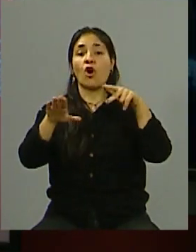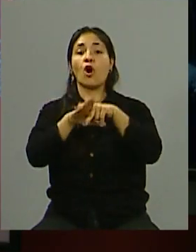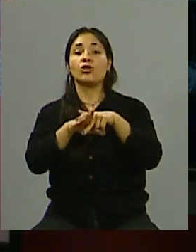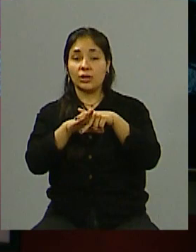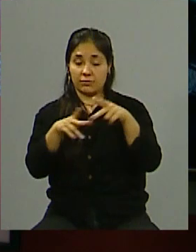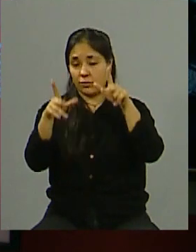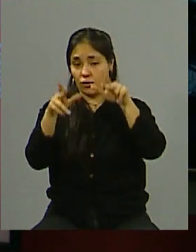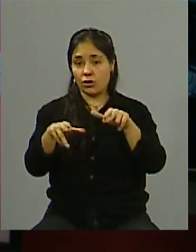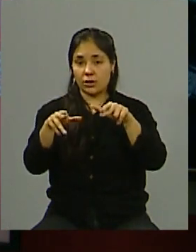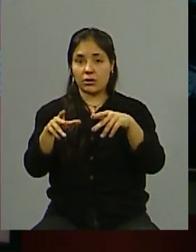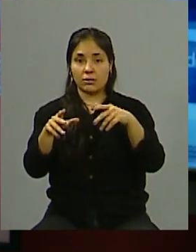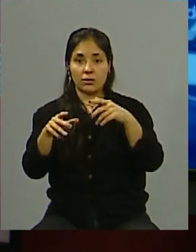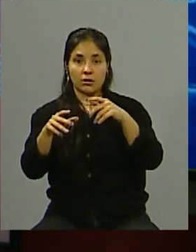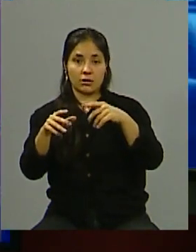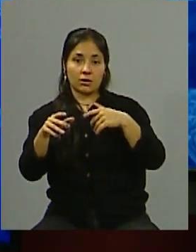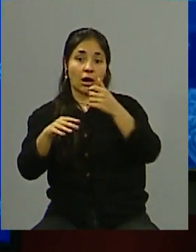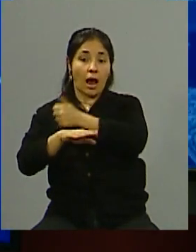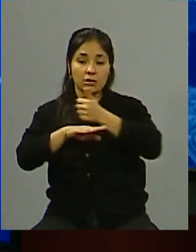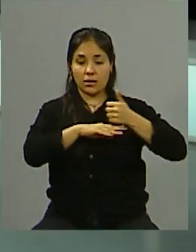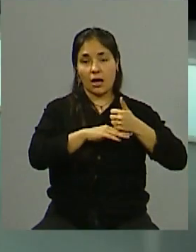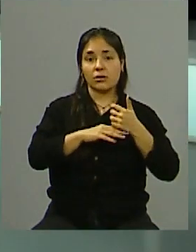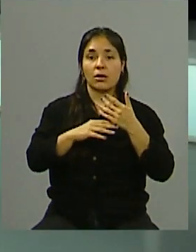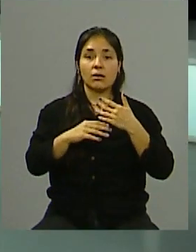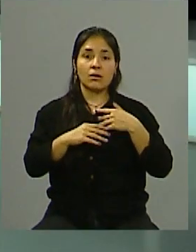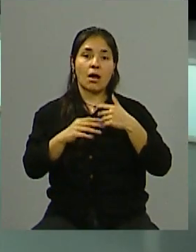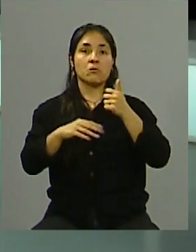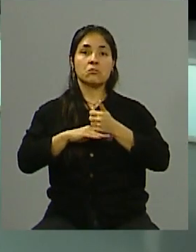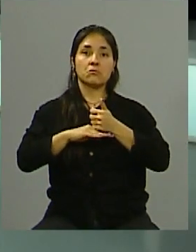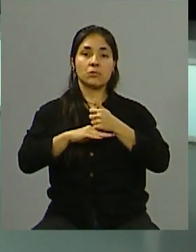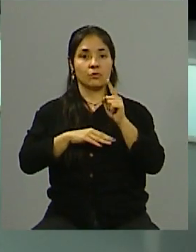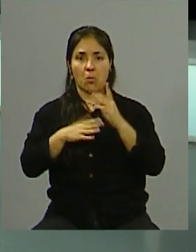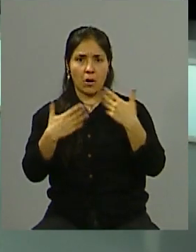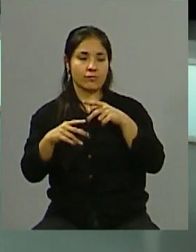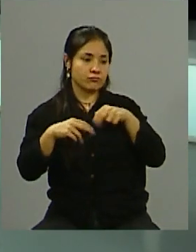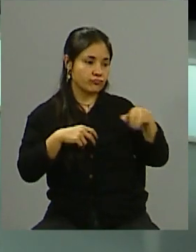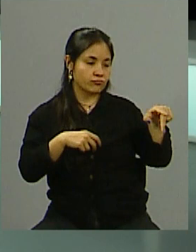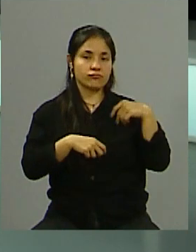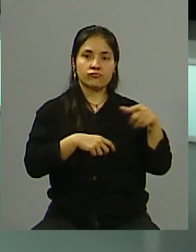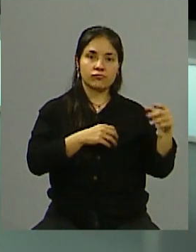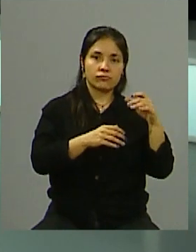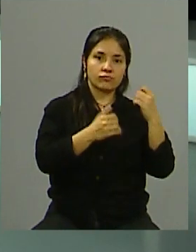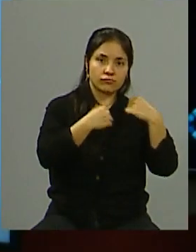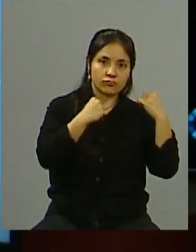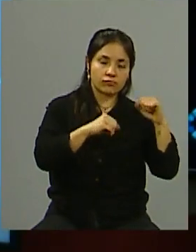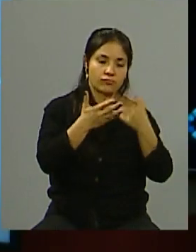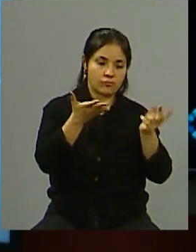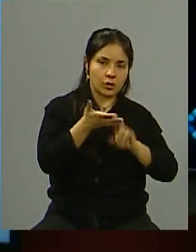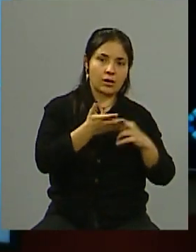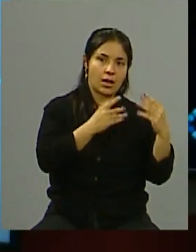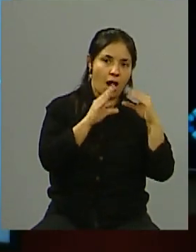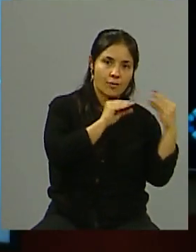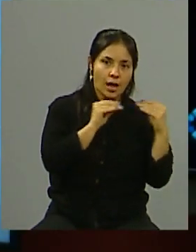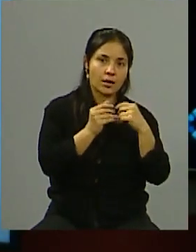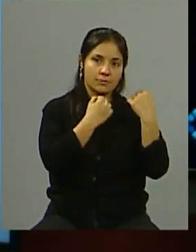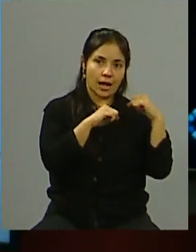cercanos, tenían esas pausas que fueron también bastante largas, bueno, tiempo para repasar y rever.